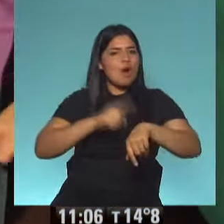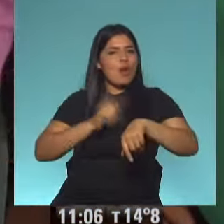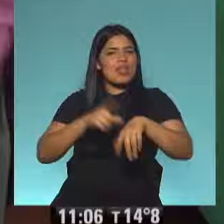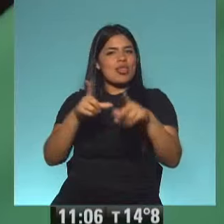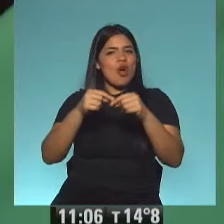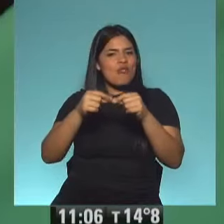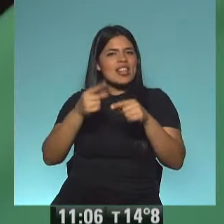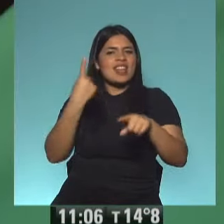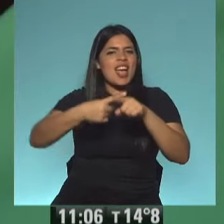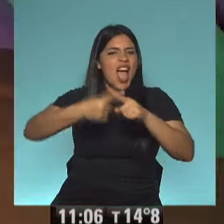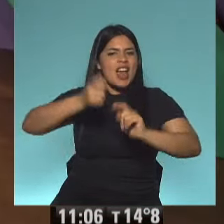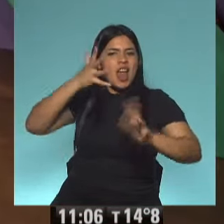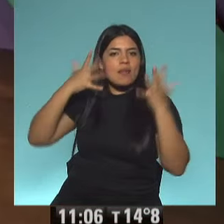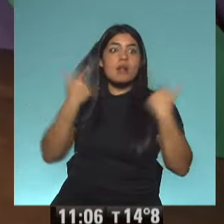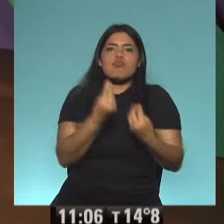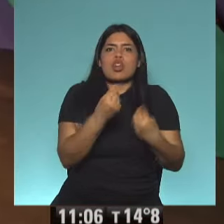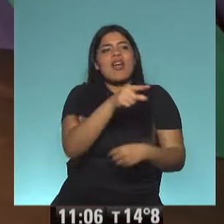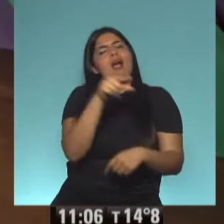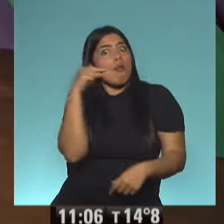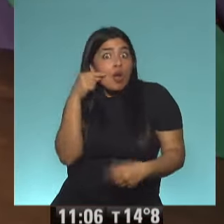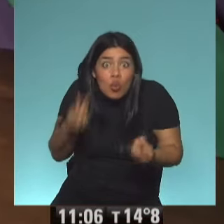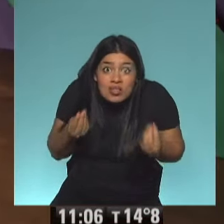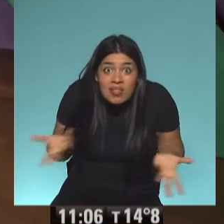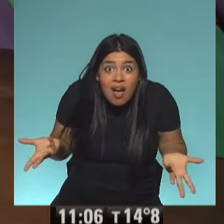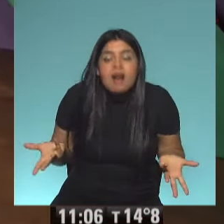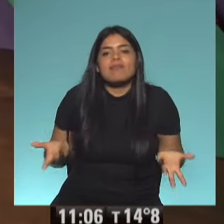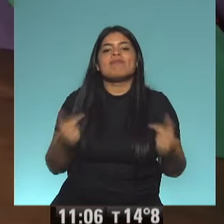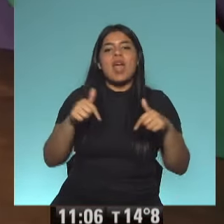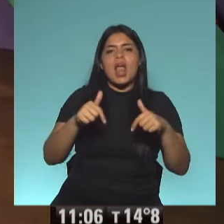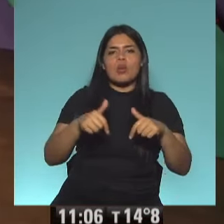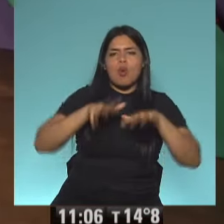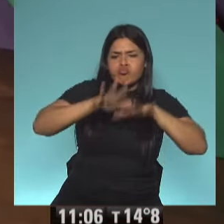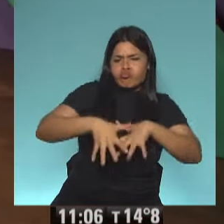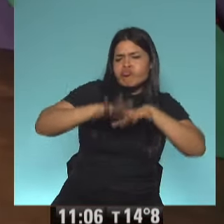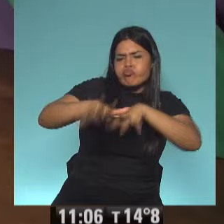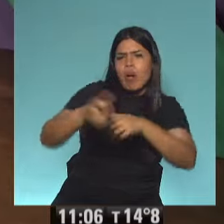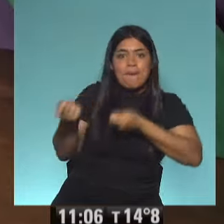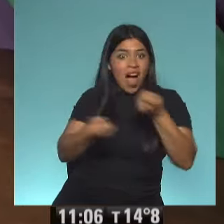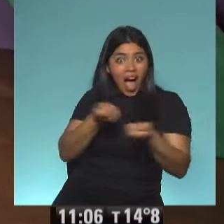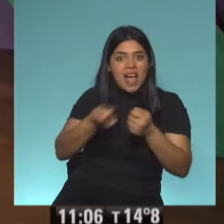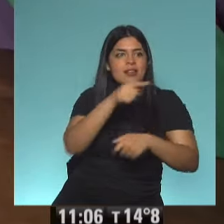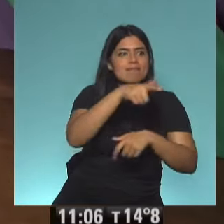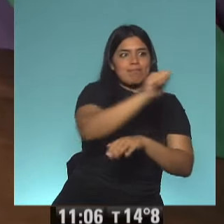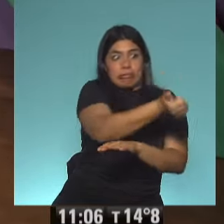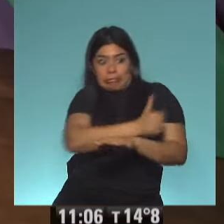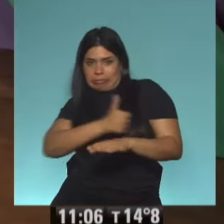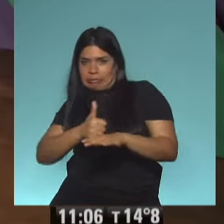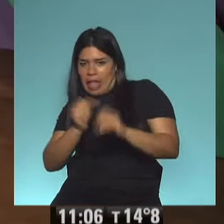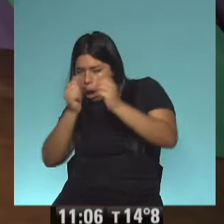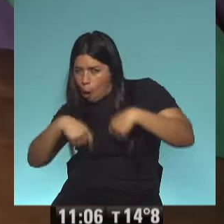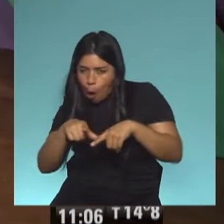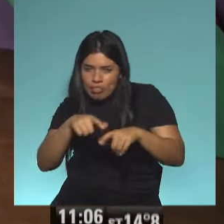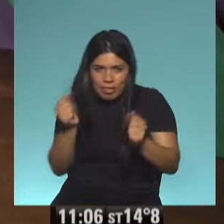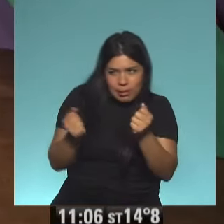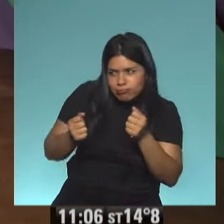el carnaval. ¡Me da vergüenza! Se mezcla entre las comparsas queriendo disimular. Se esconde entre los